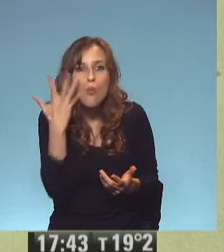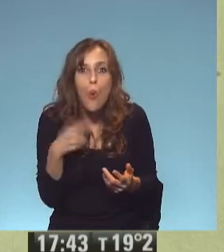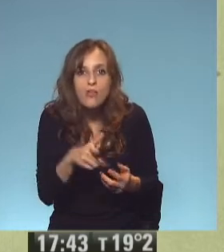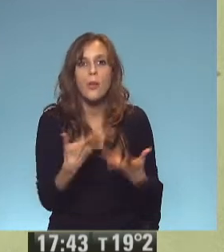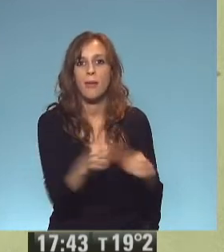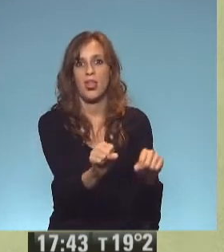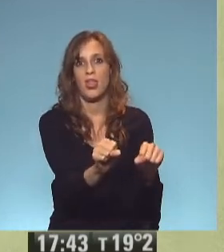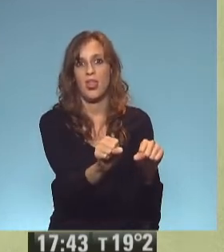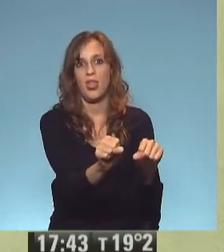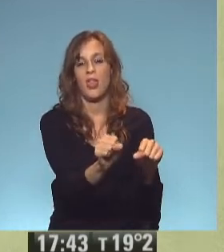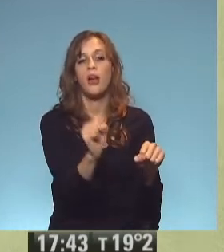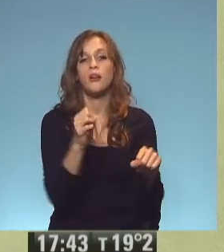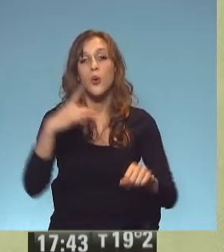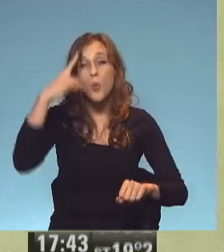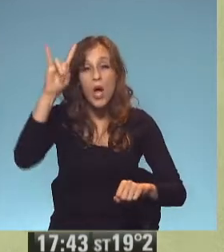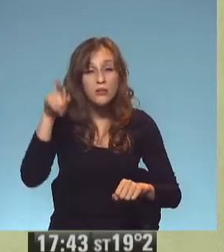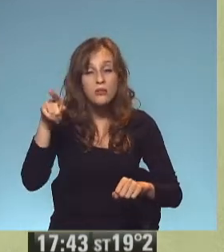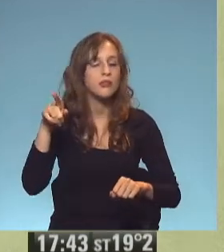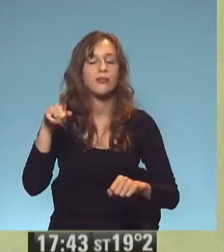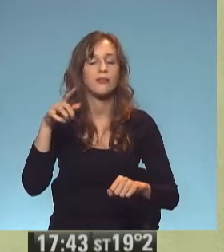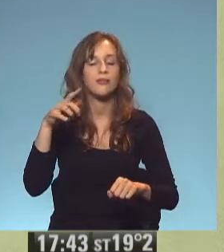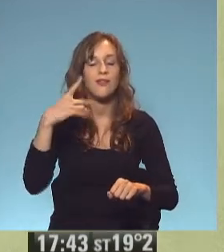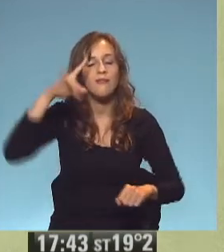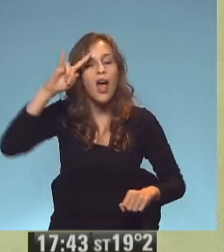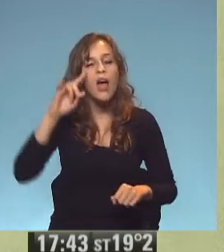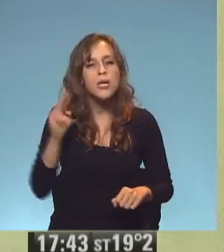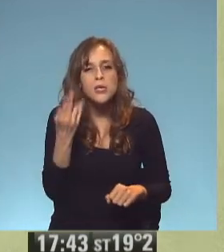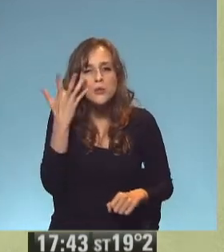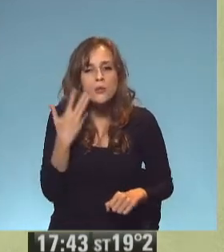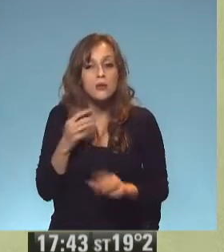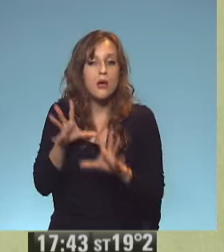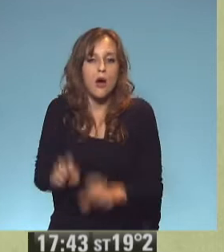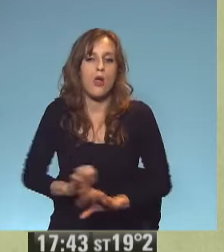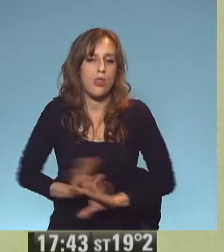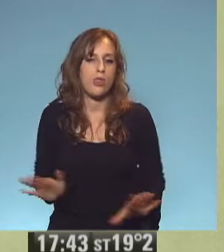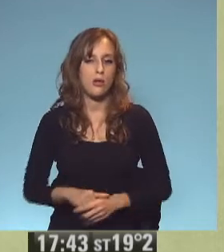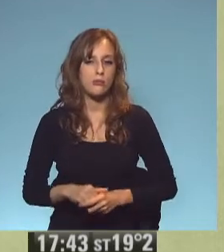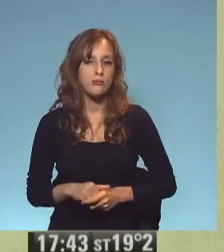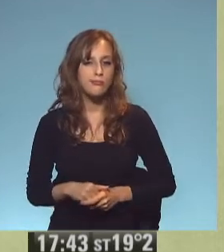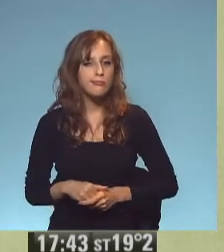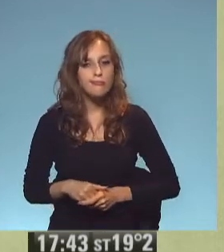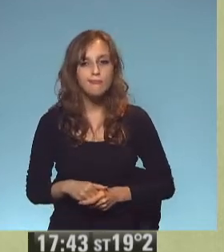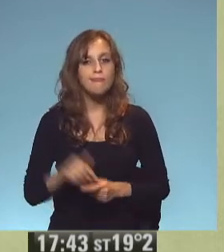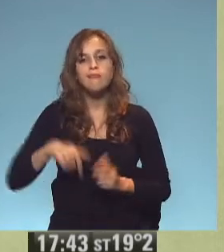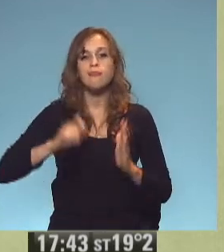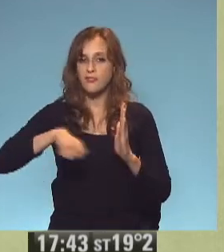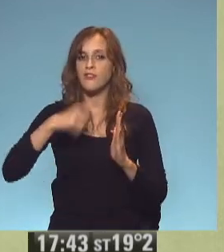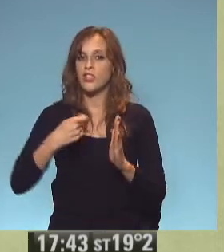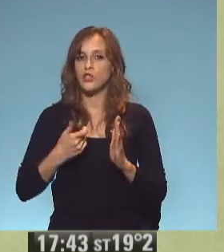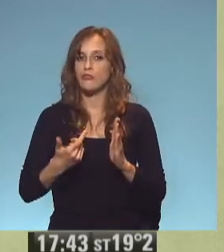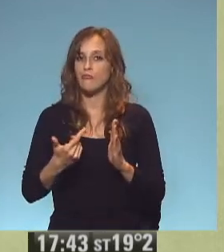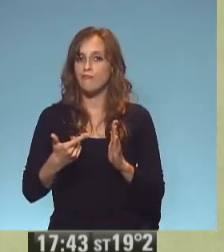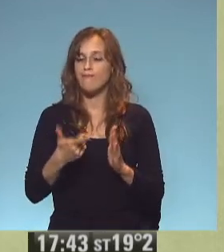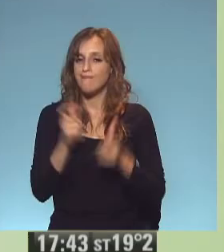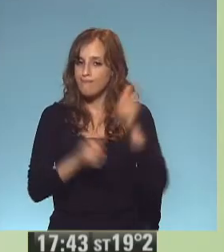vaca! Einstein, nuestro público quiere más fotos de fantasmas extraterrestres. Y no le podemos